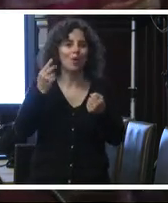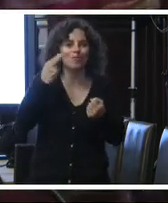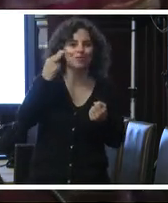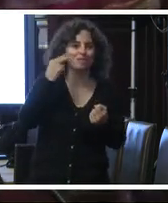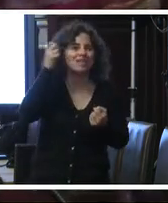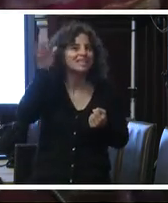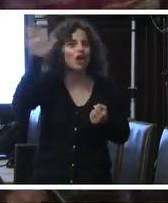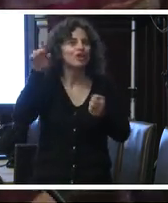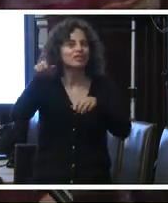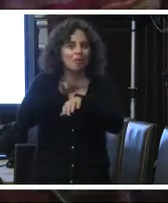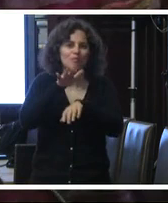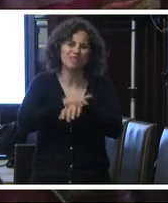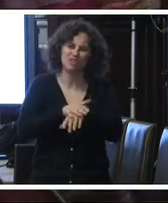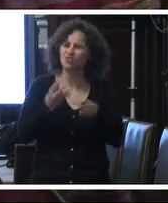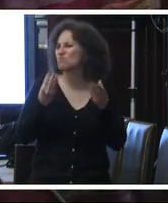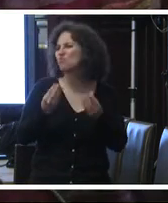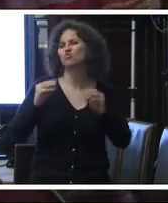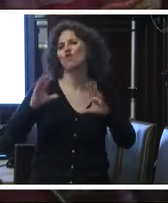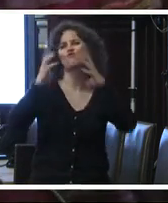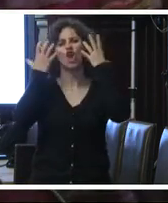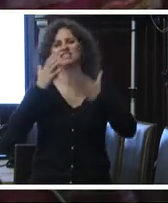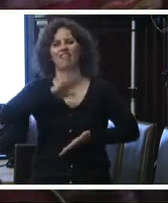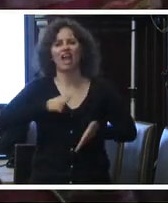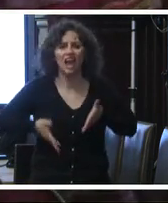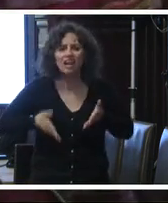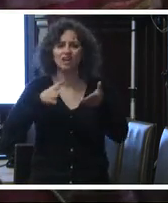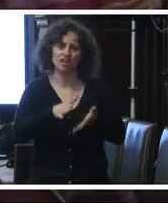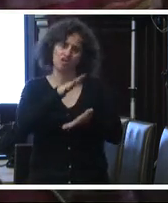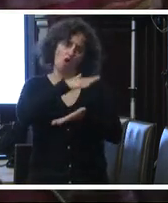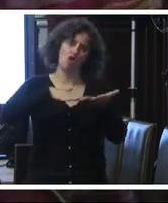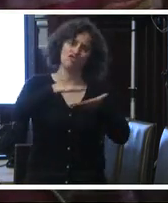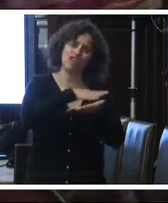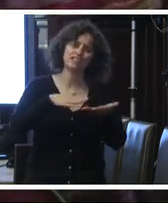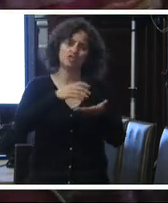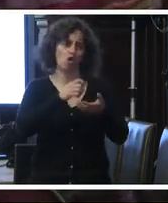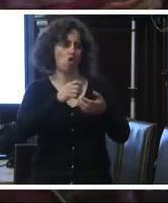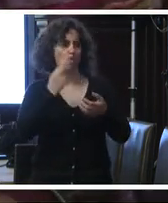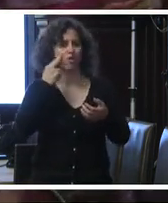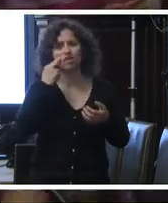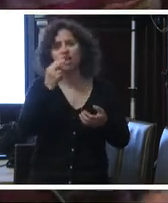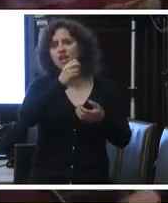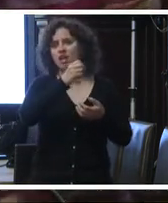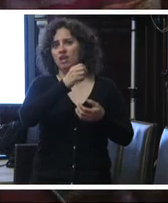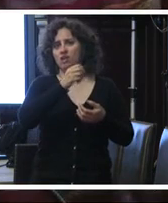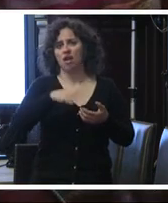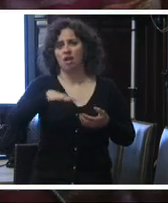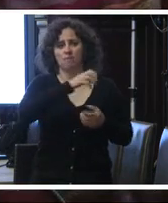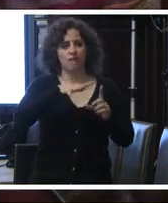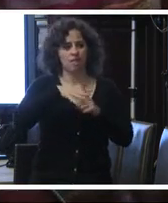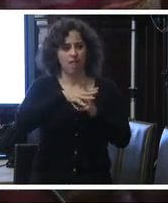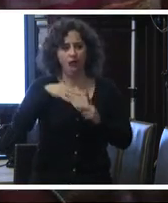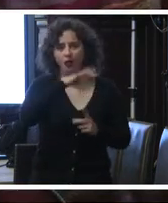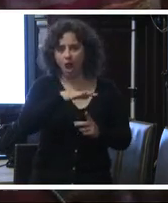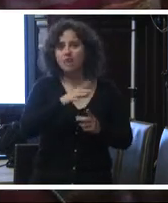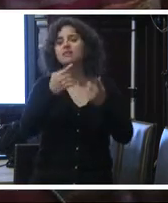Como se darán cuenta, la escalada de violencia de género en estos contextos de conflicto socioambiental cada vez se incrementa